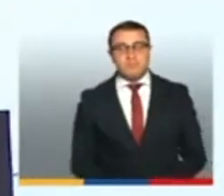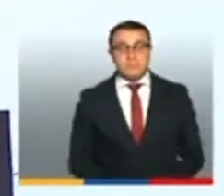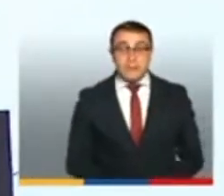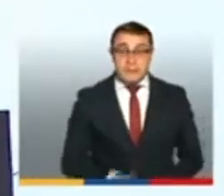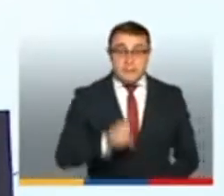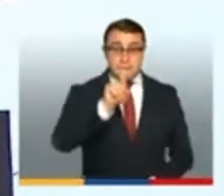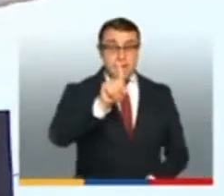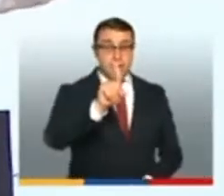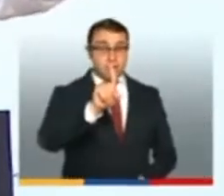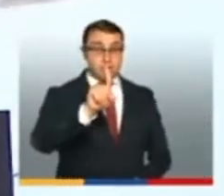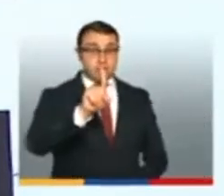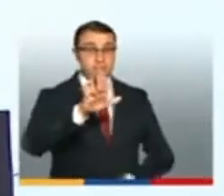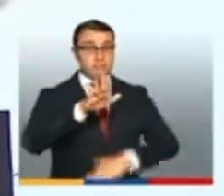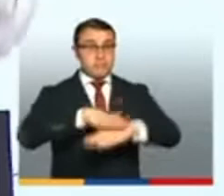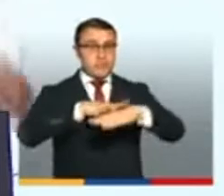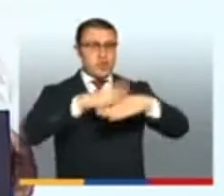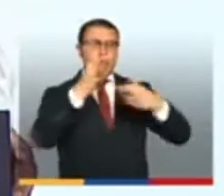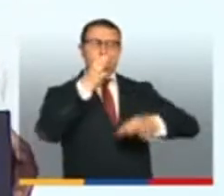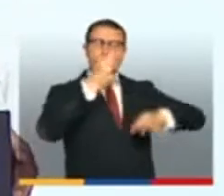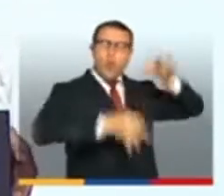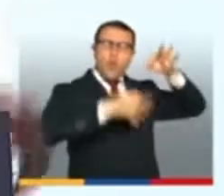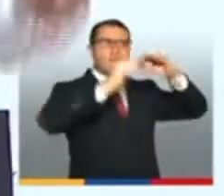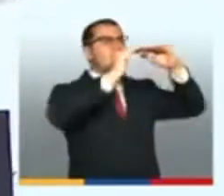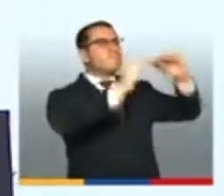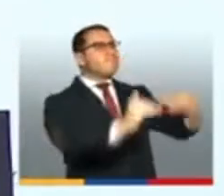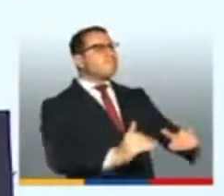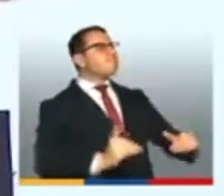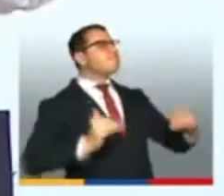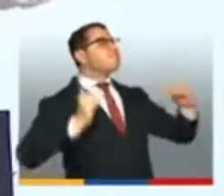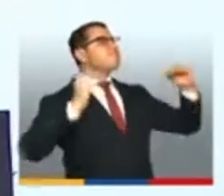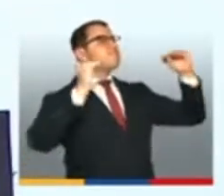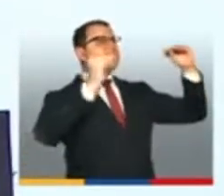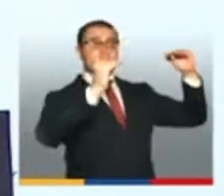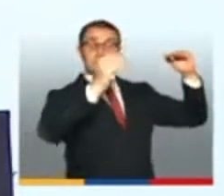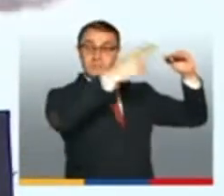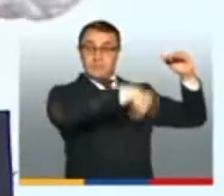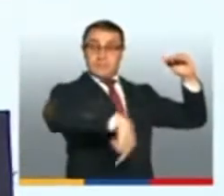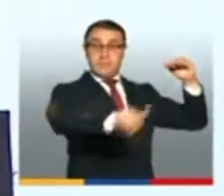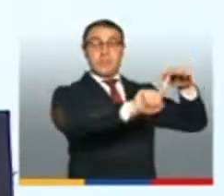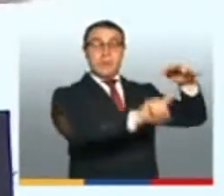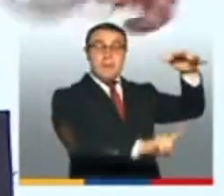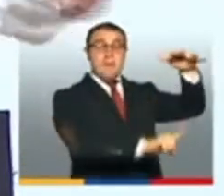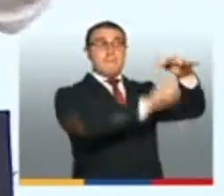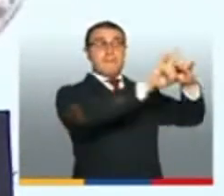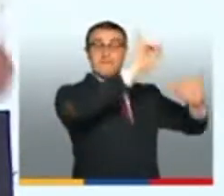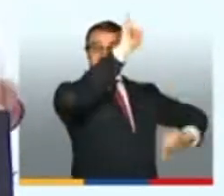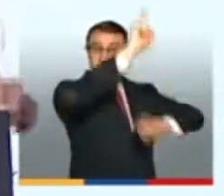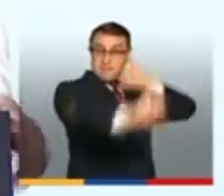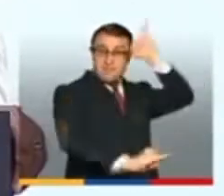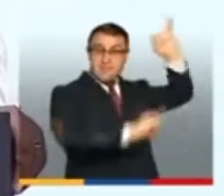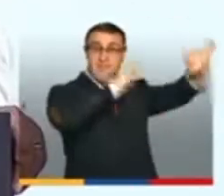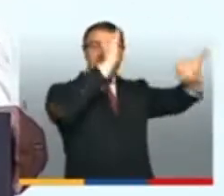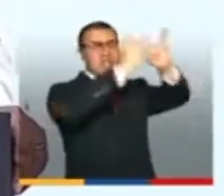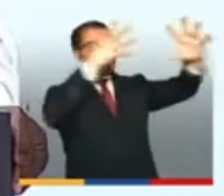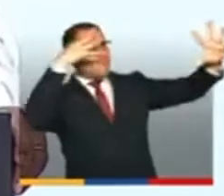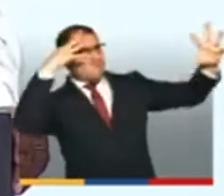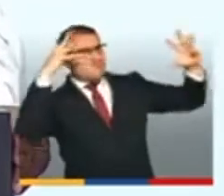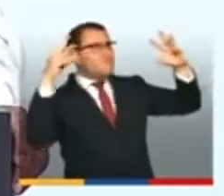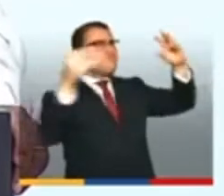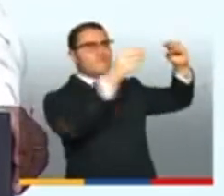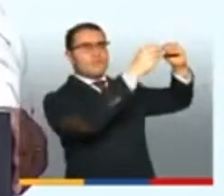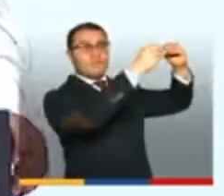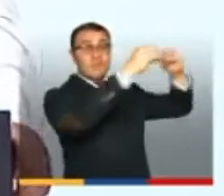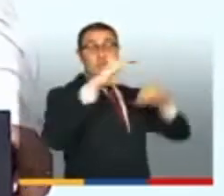unos magistrados surgidos de un tratado internacional que Colombia